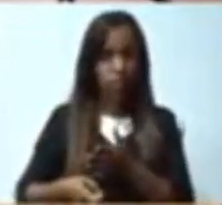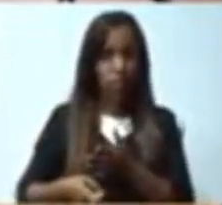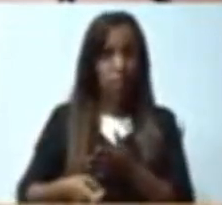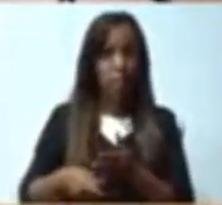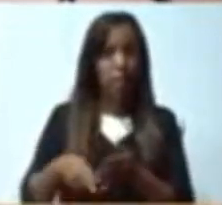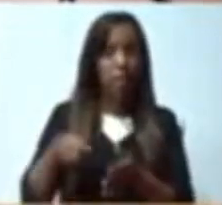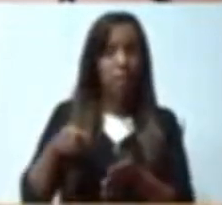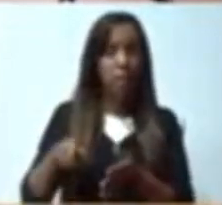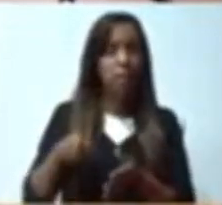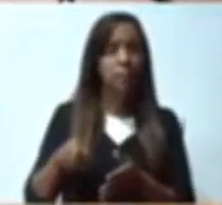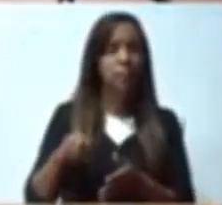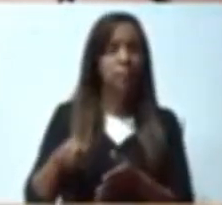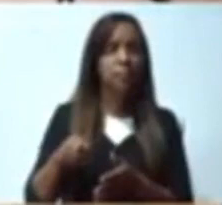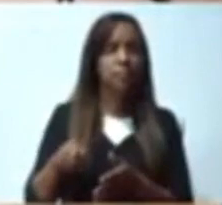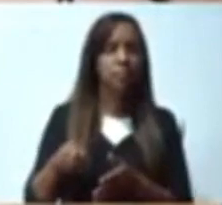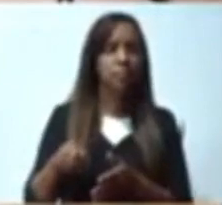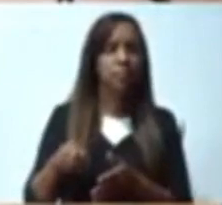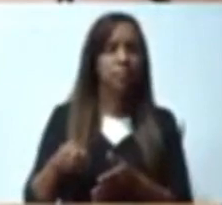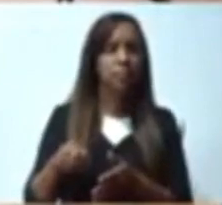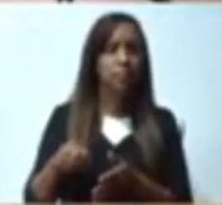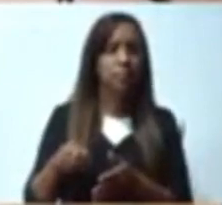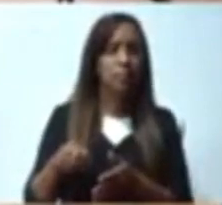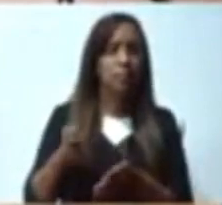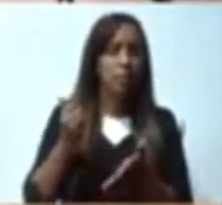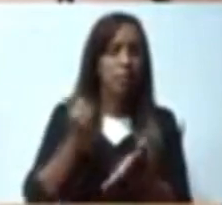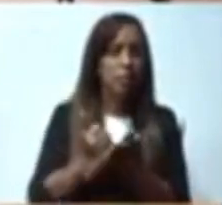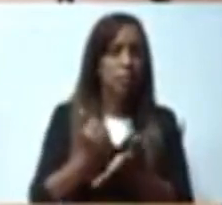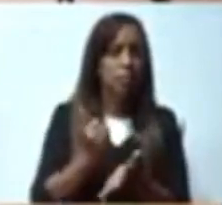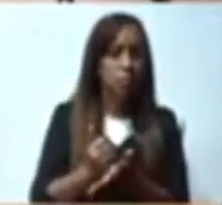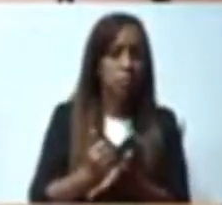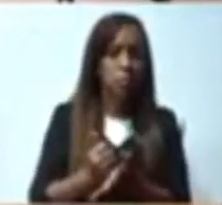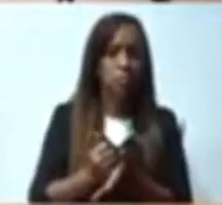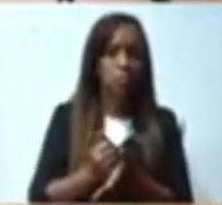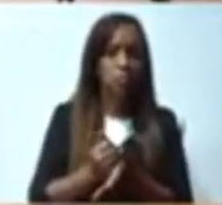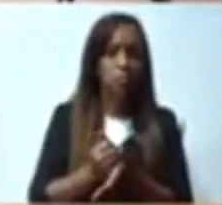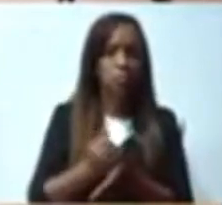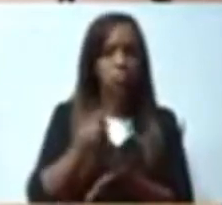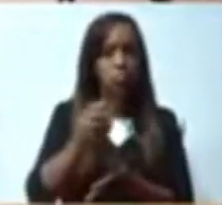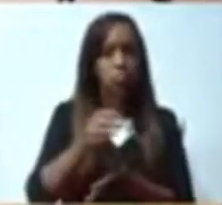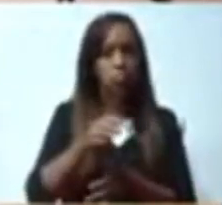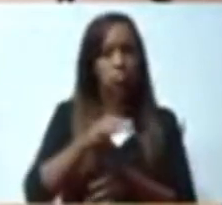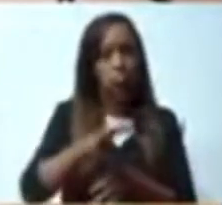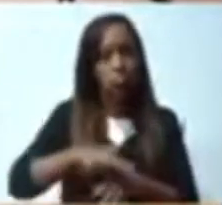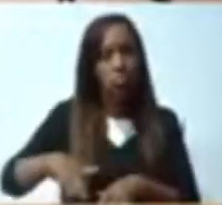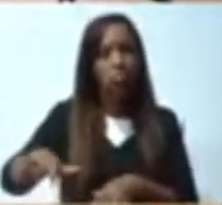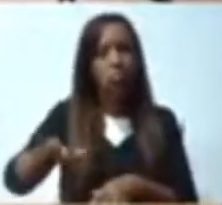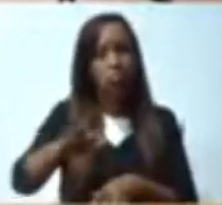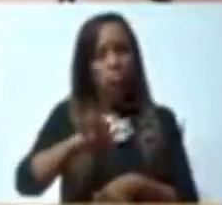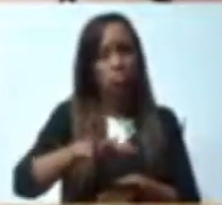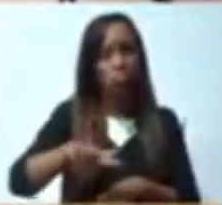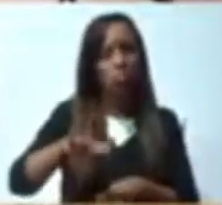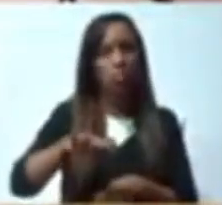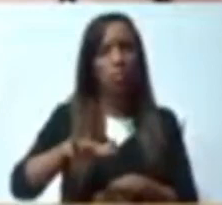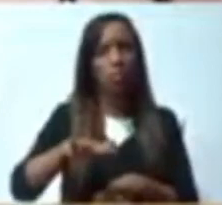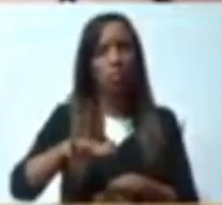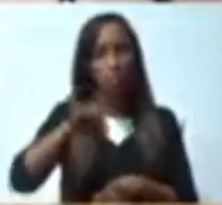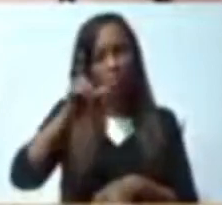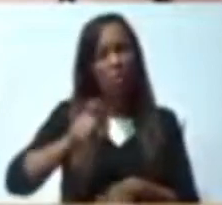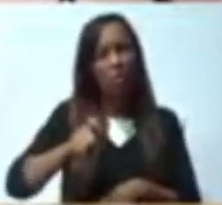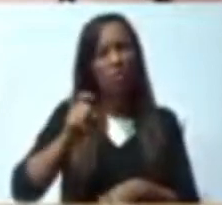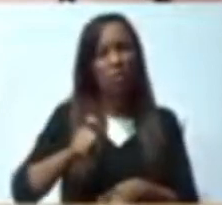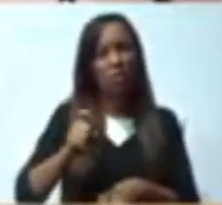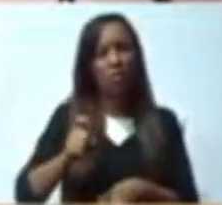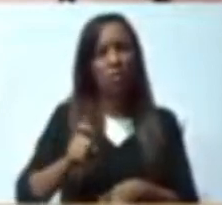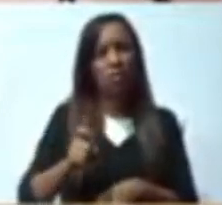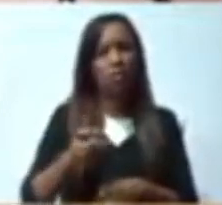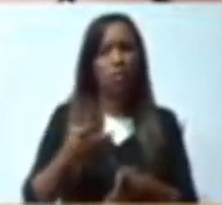beneficiar a muchos sectores de aquí que necesitan y que están ahogados económicamente